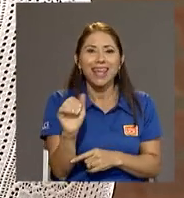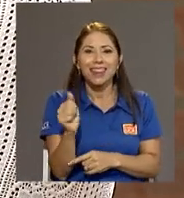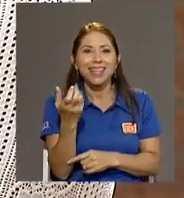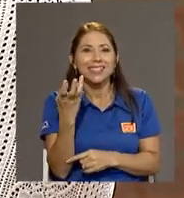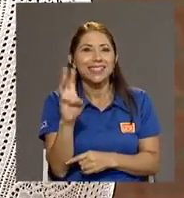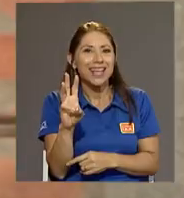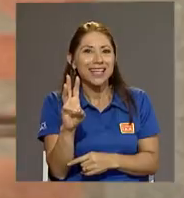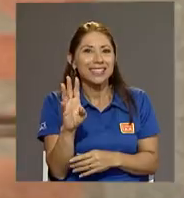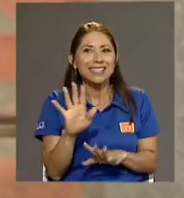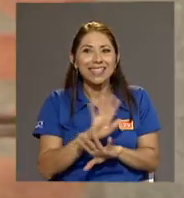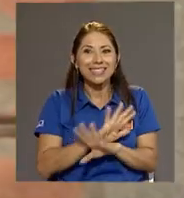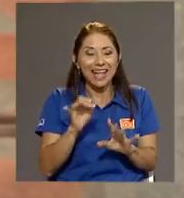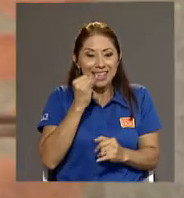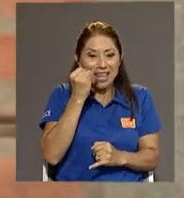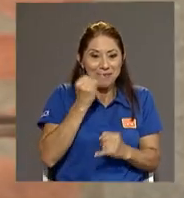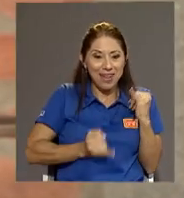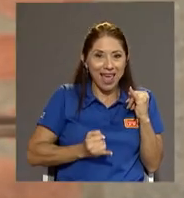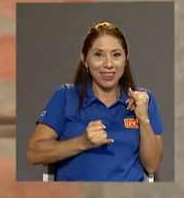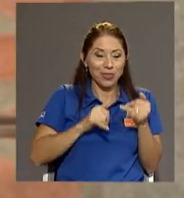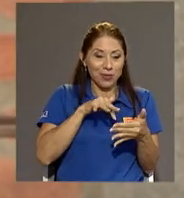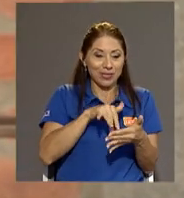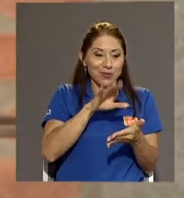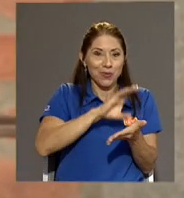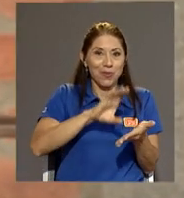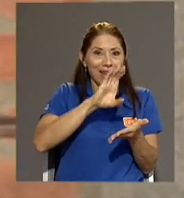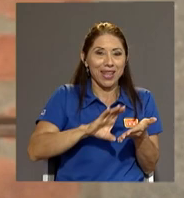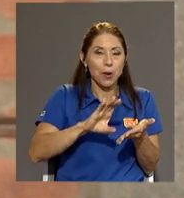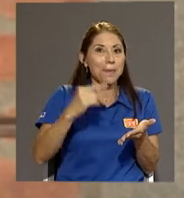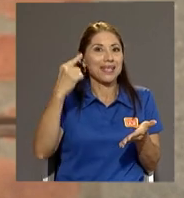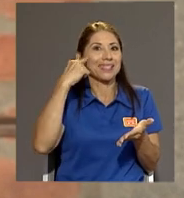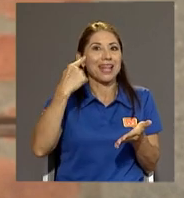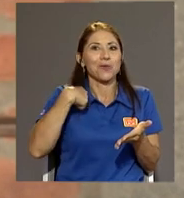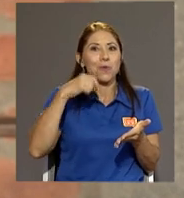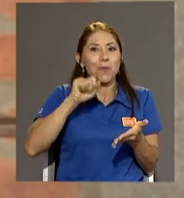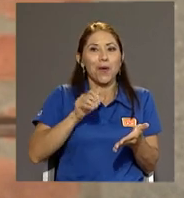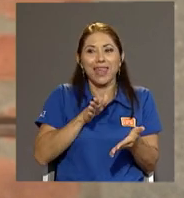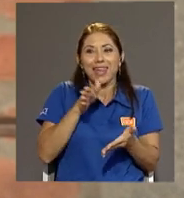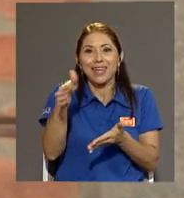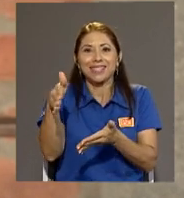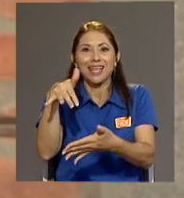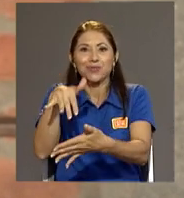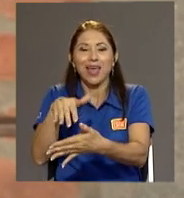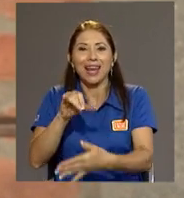estar terminando el bachillerato y pensar que uno puede irse a estudiar a Invenio, de manera que